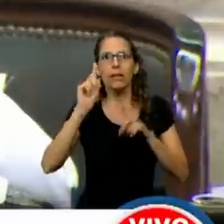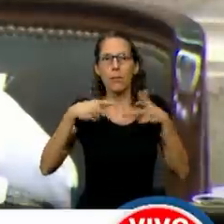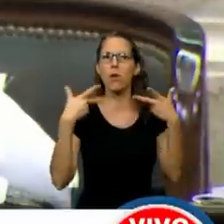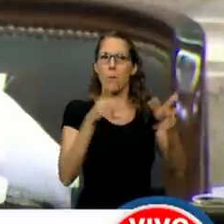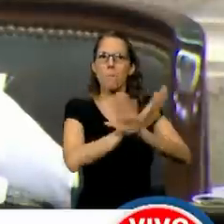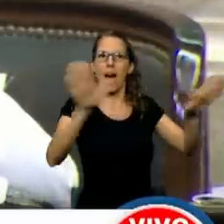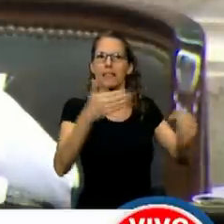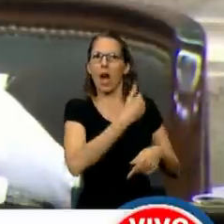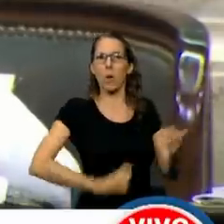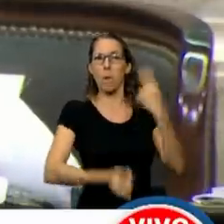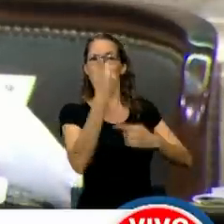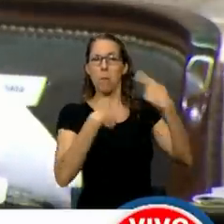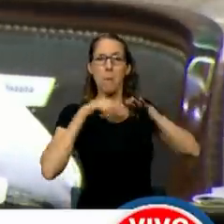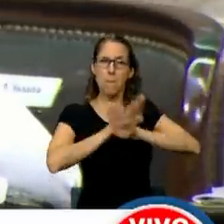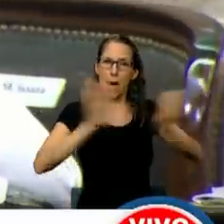atropellos